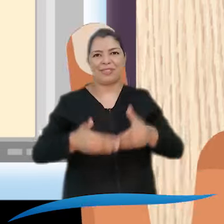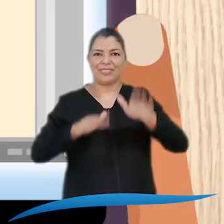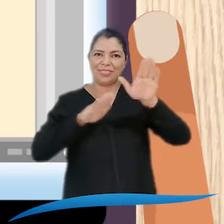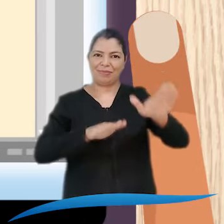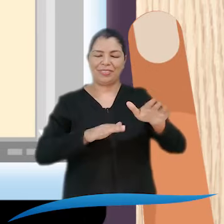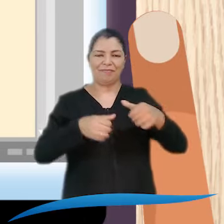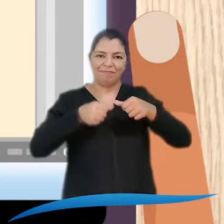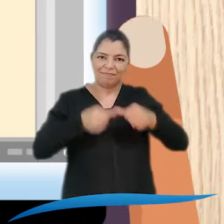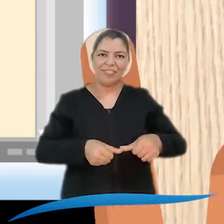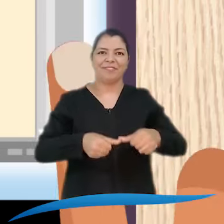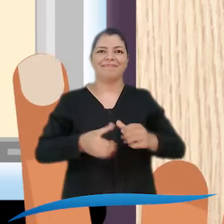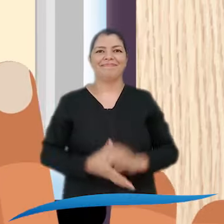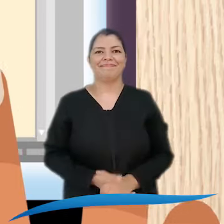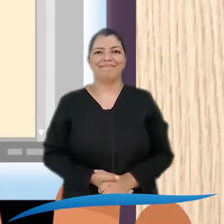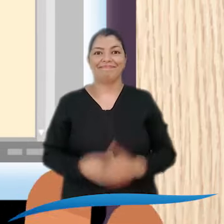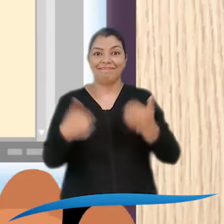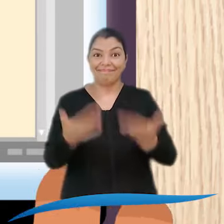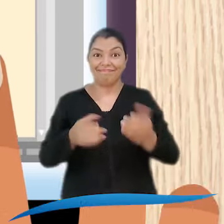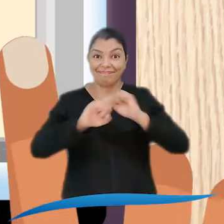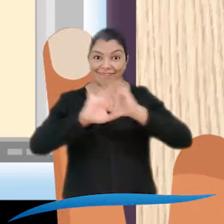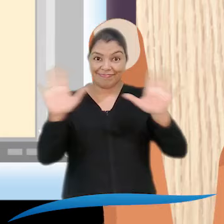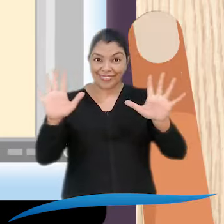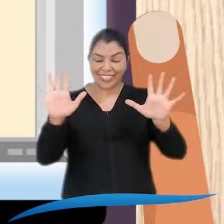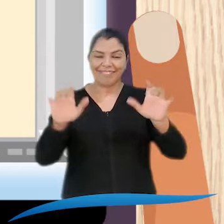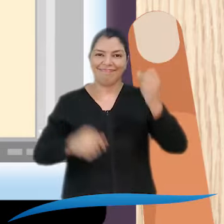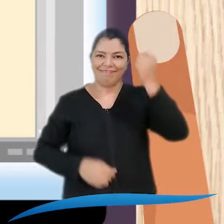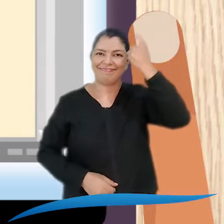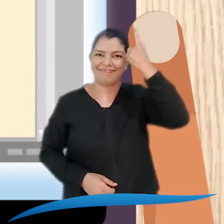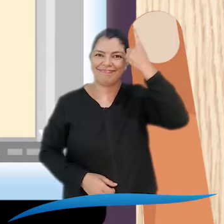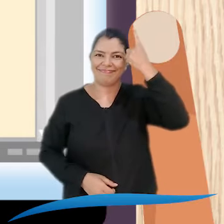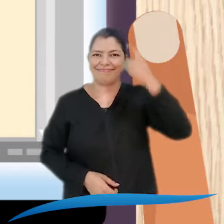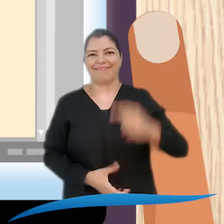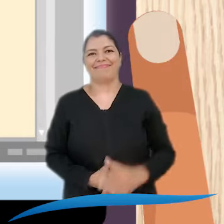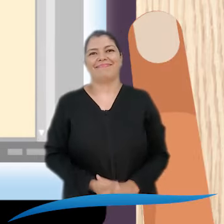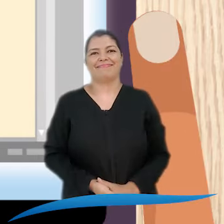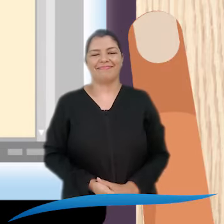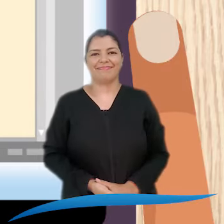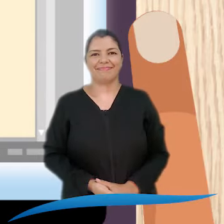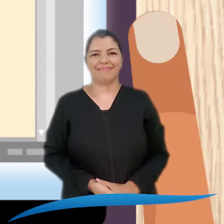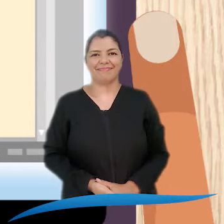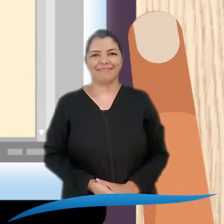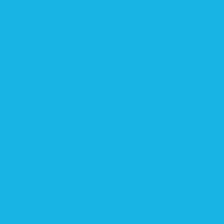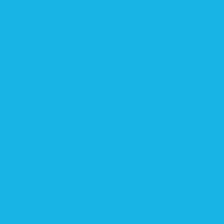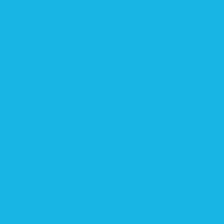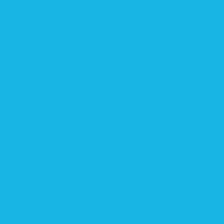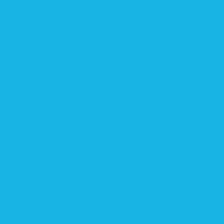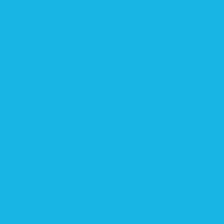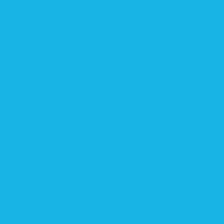Posesión de los representantes elegidos. Porque así clarito, sí nos entendemos.